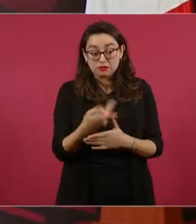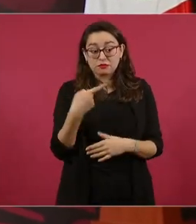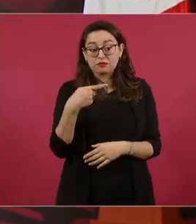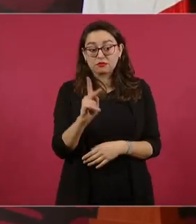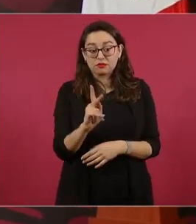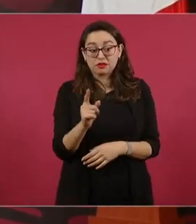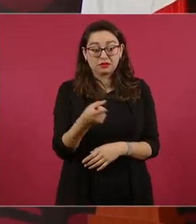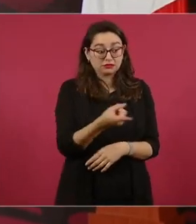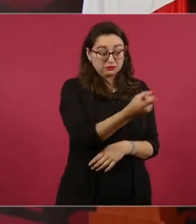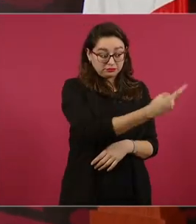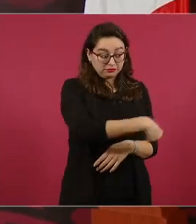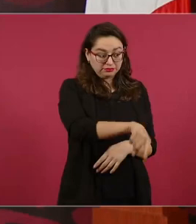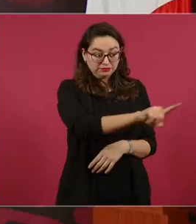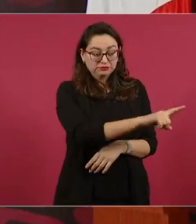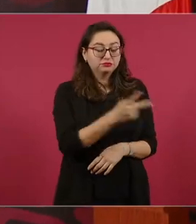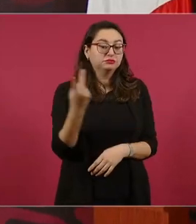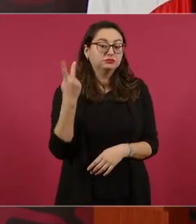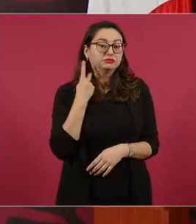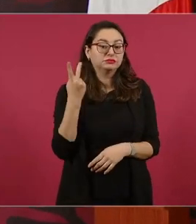prepararme una emboscada